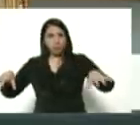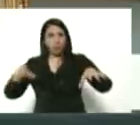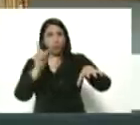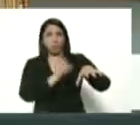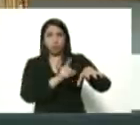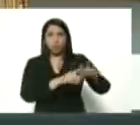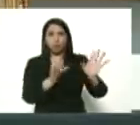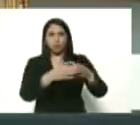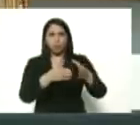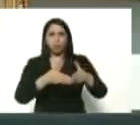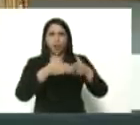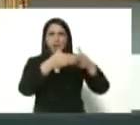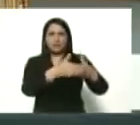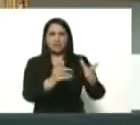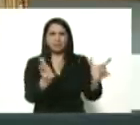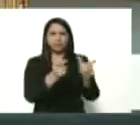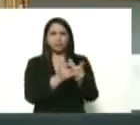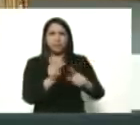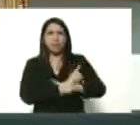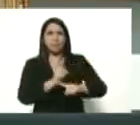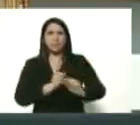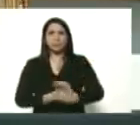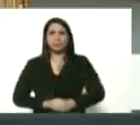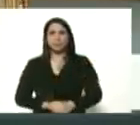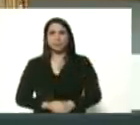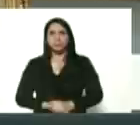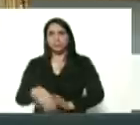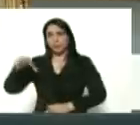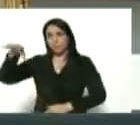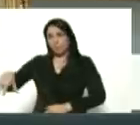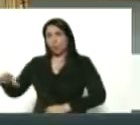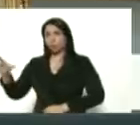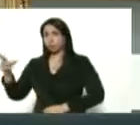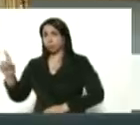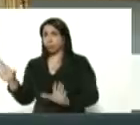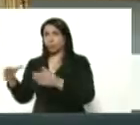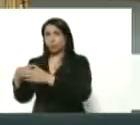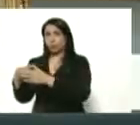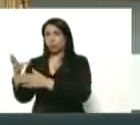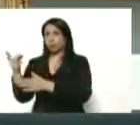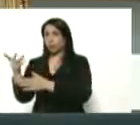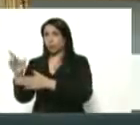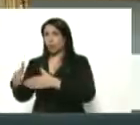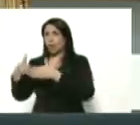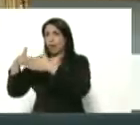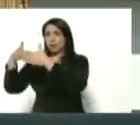una lancha más pequeña, más rápida. El segundo grupo va en la segunda lancha.